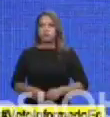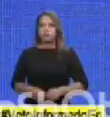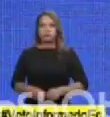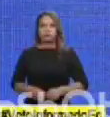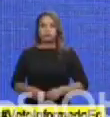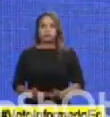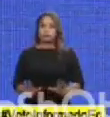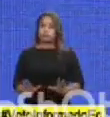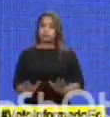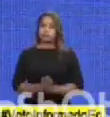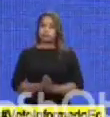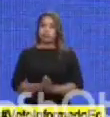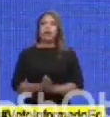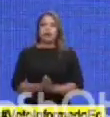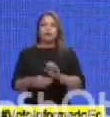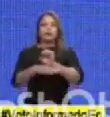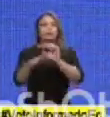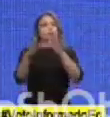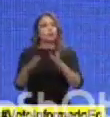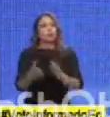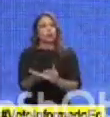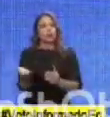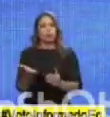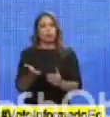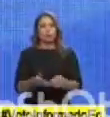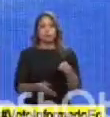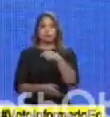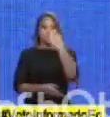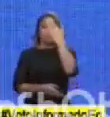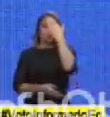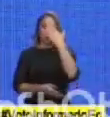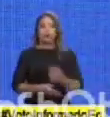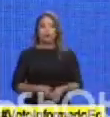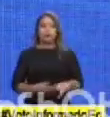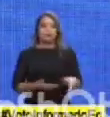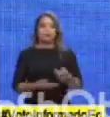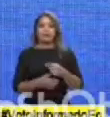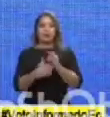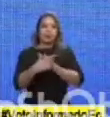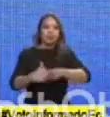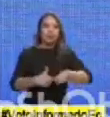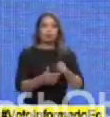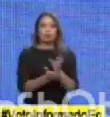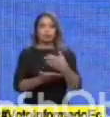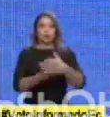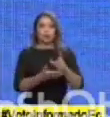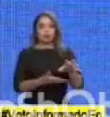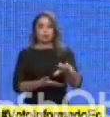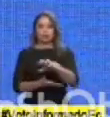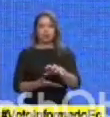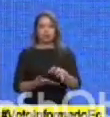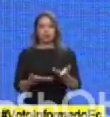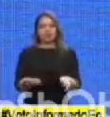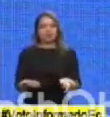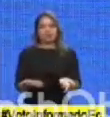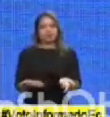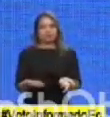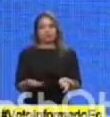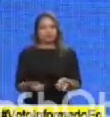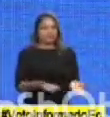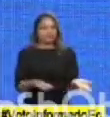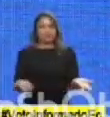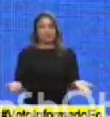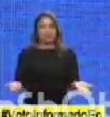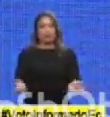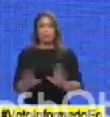bueno ecuatoriano tú mismo lo sabes no ha servido en lo absoluto Esta división actual en nuestro gobierno lo que vamos a dar es Vamos a